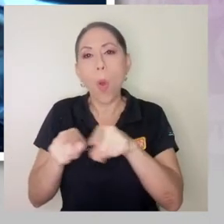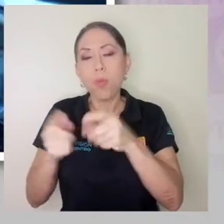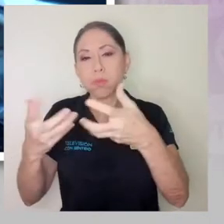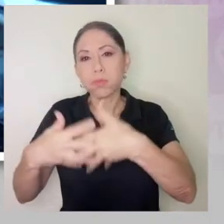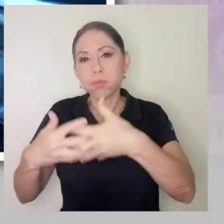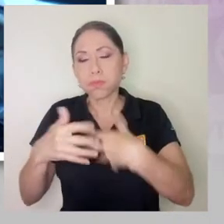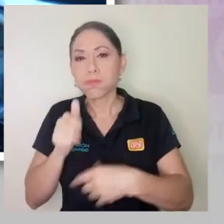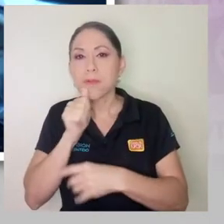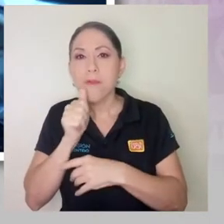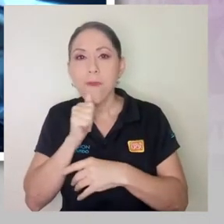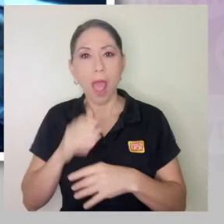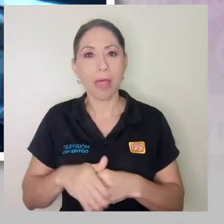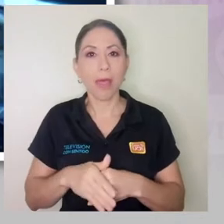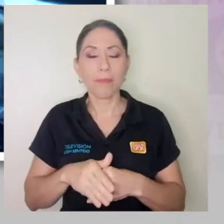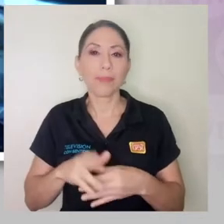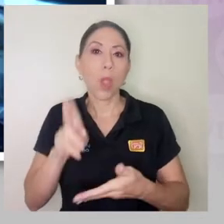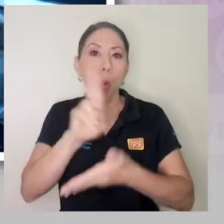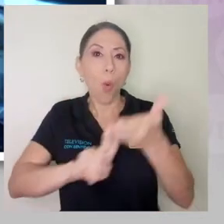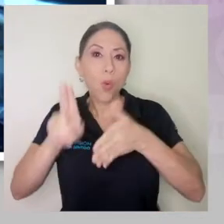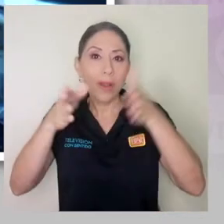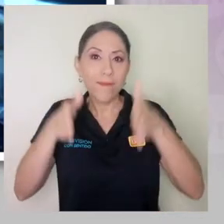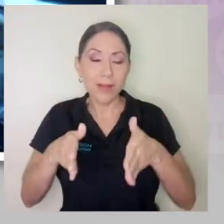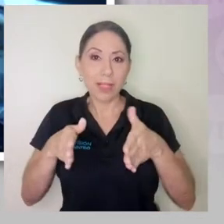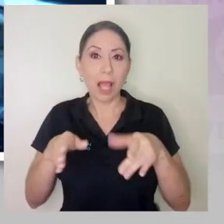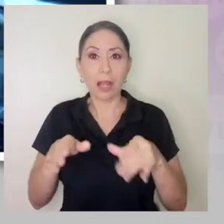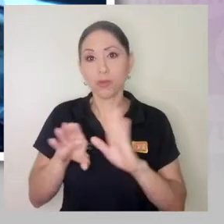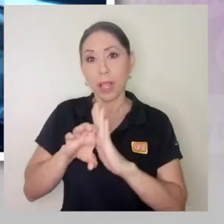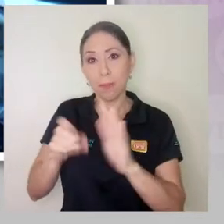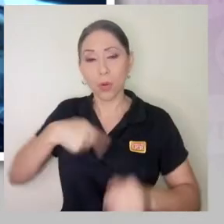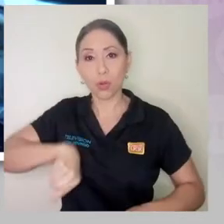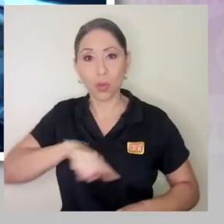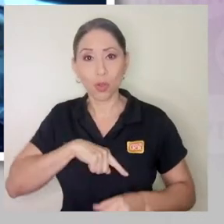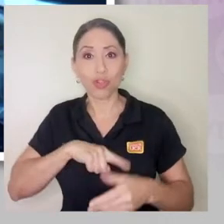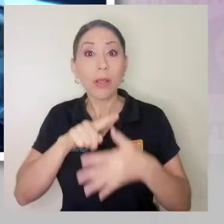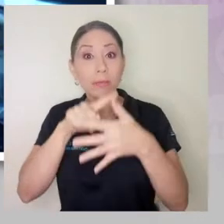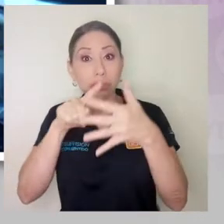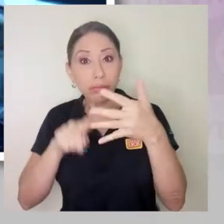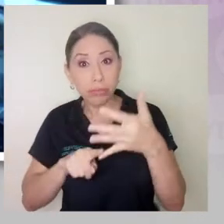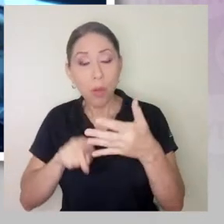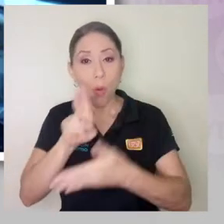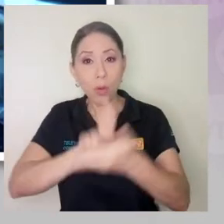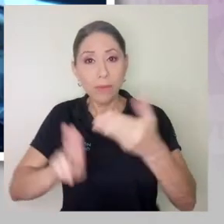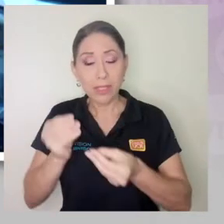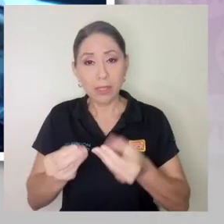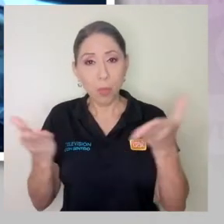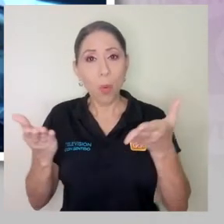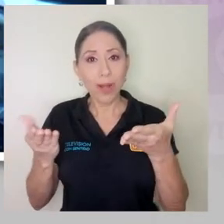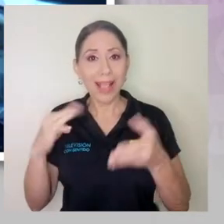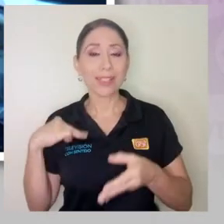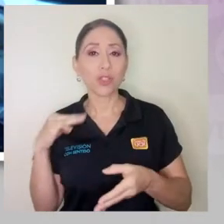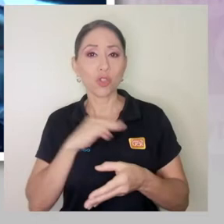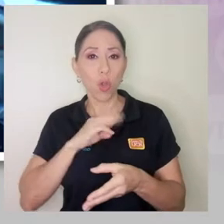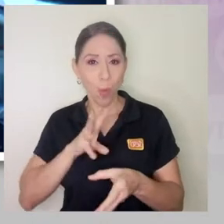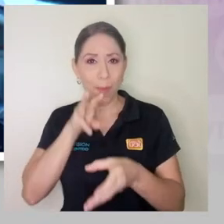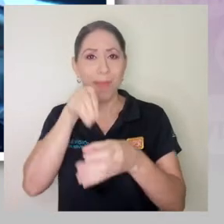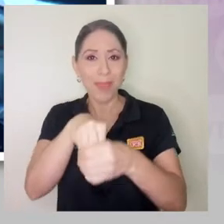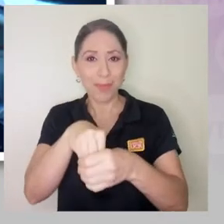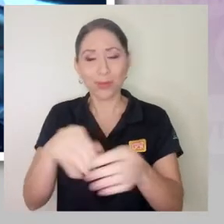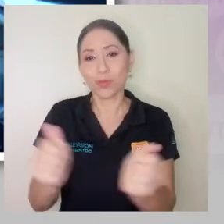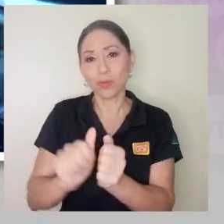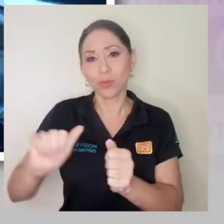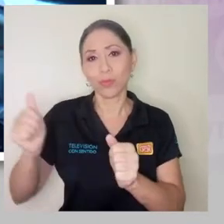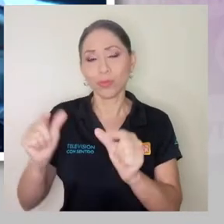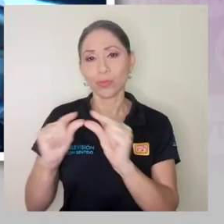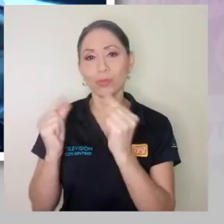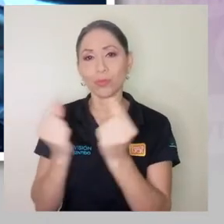empresa privada, académicos como en nuestro caso, y de hecho las 5 universidades públicas son miembros junto a otros